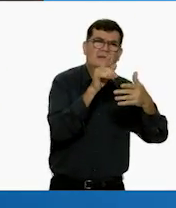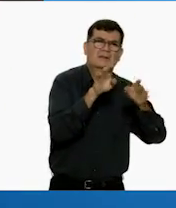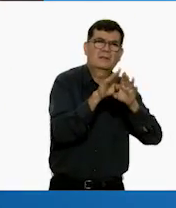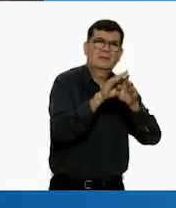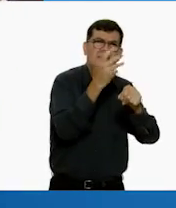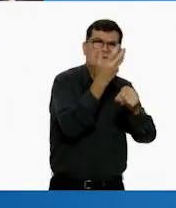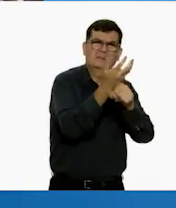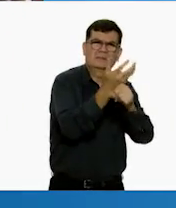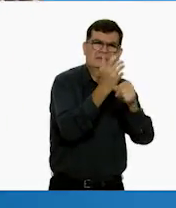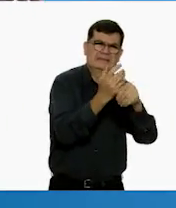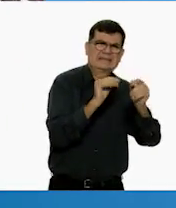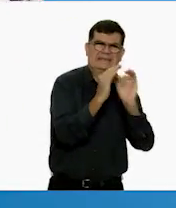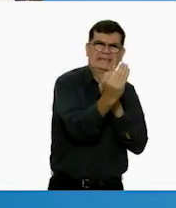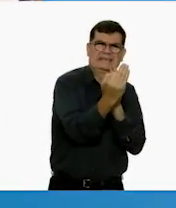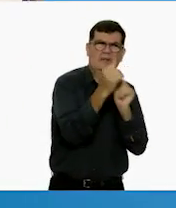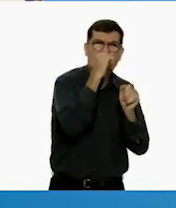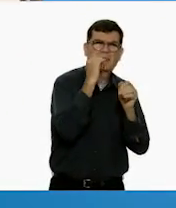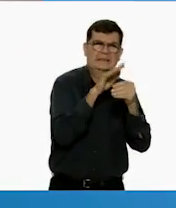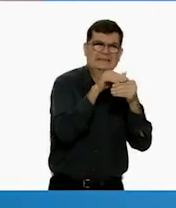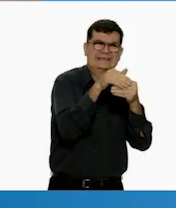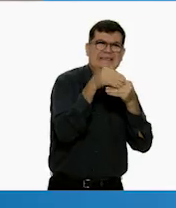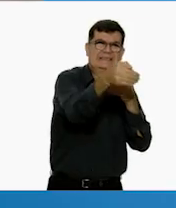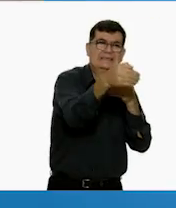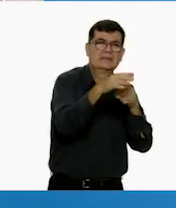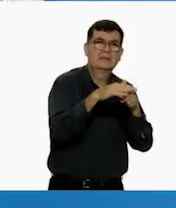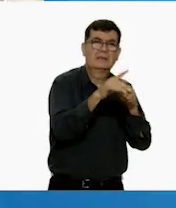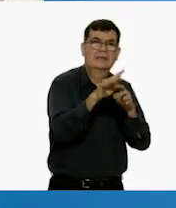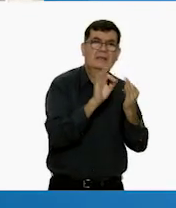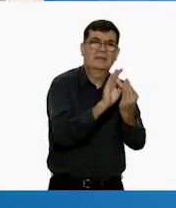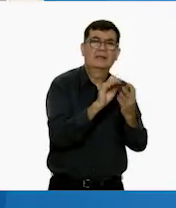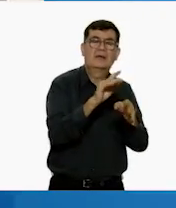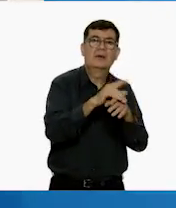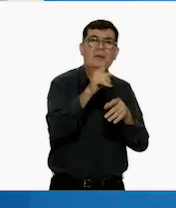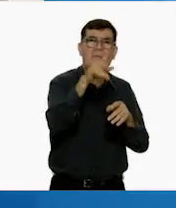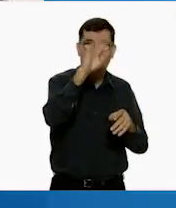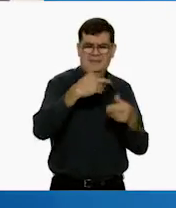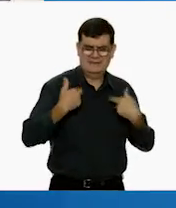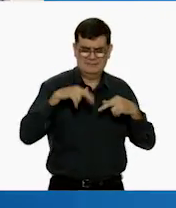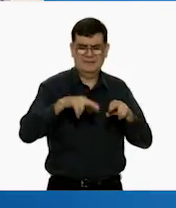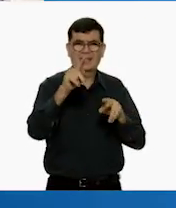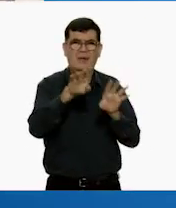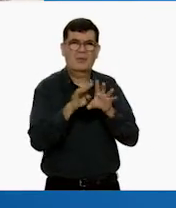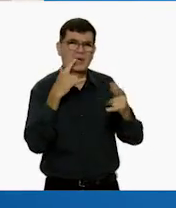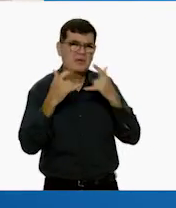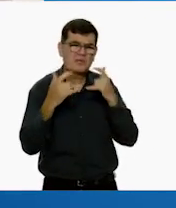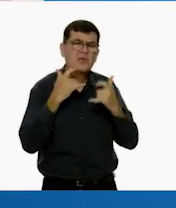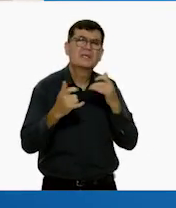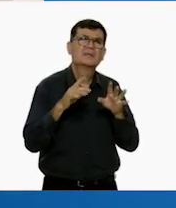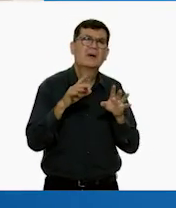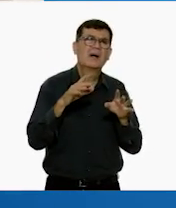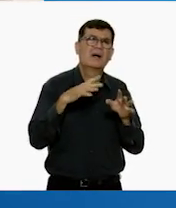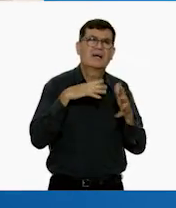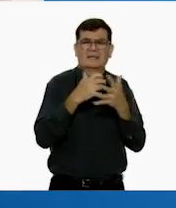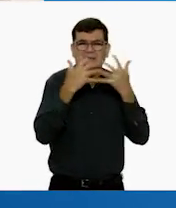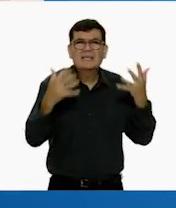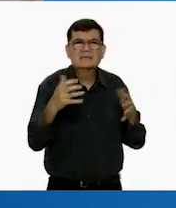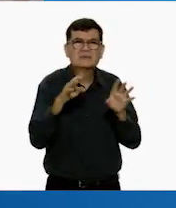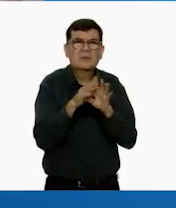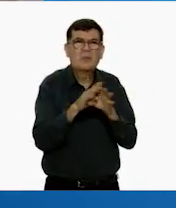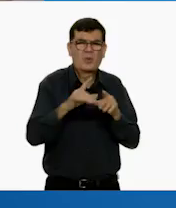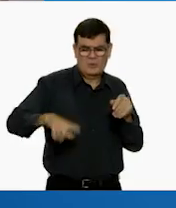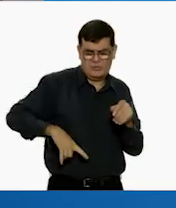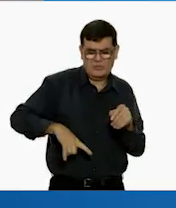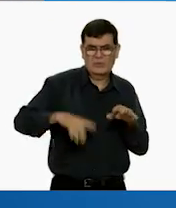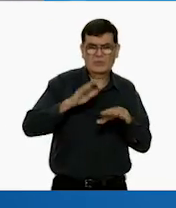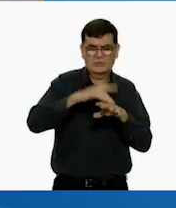Estados Unidos, ¿no? Entonces, creo que representa, digamos, este enorme esfuerzo que significó mantener un gobierno